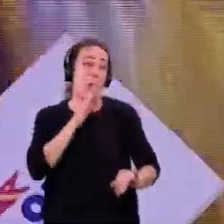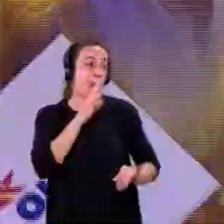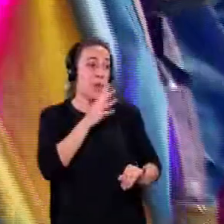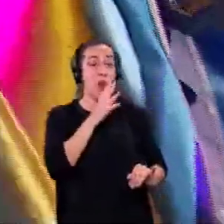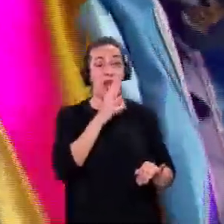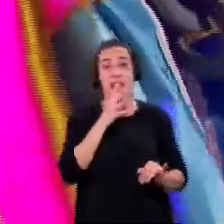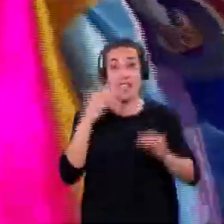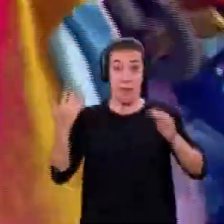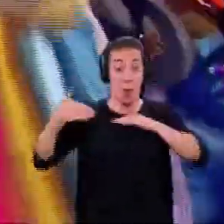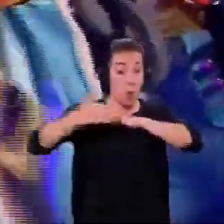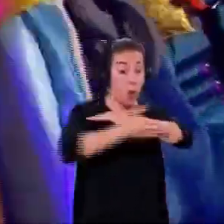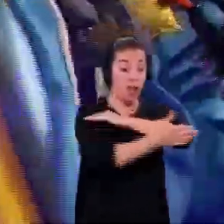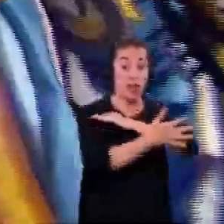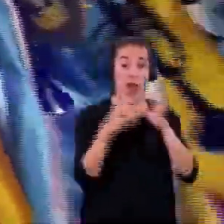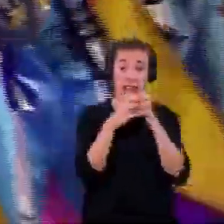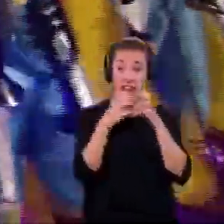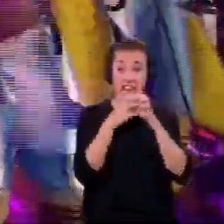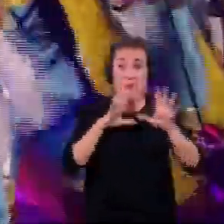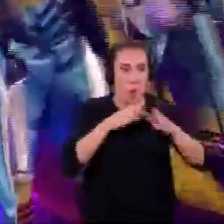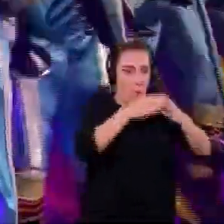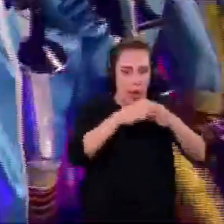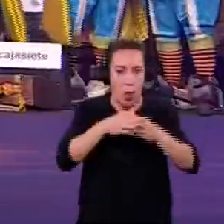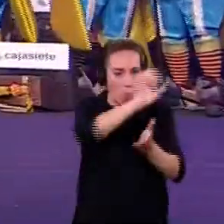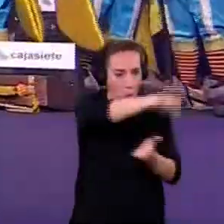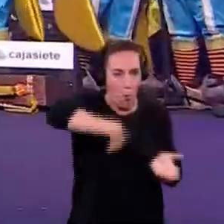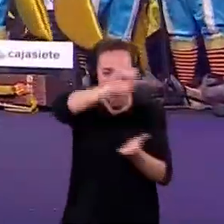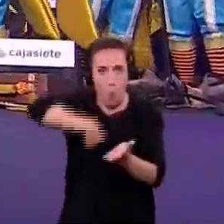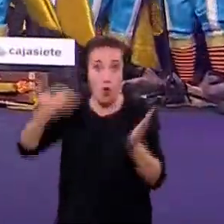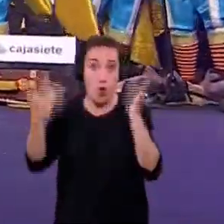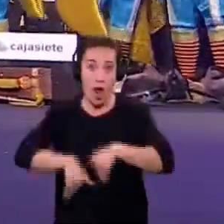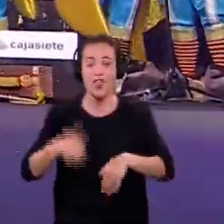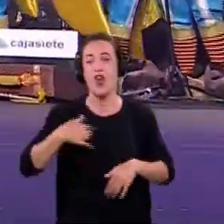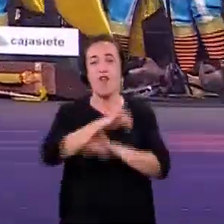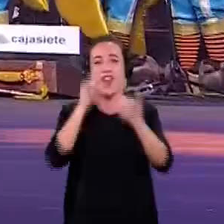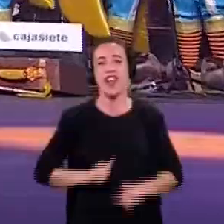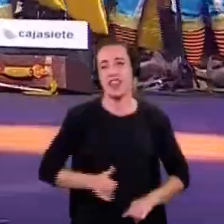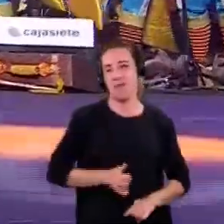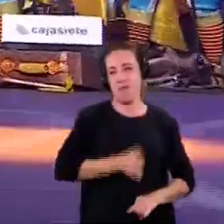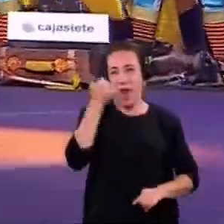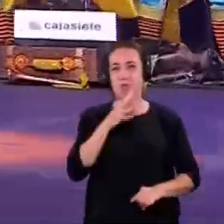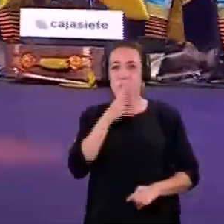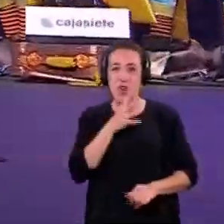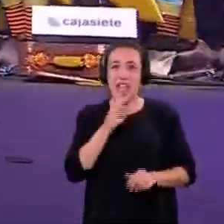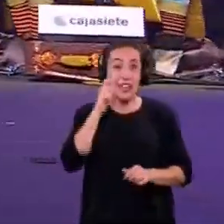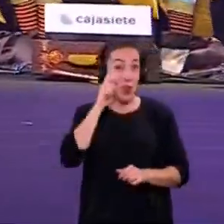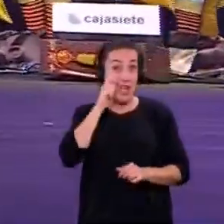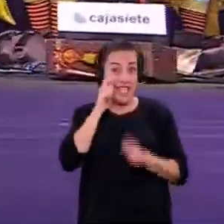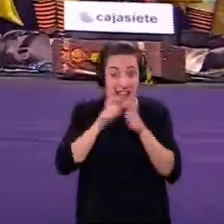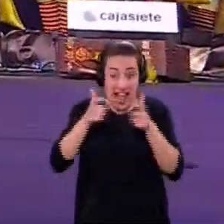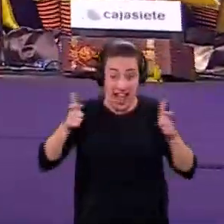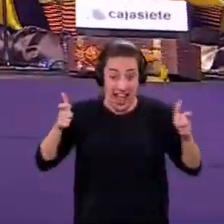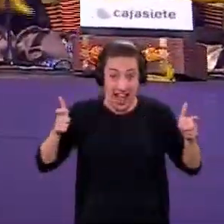Granadilla y ni un puto barco atracado. Soy más feliz porque cada vez más el turista